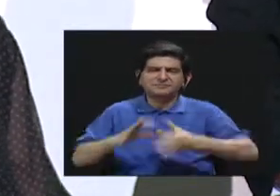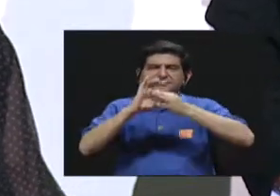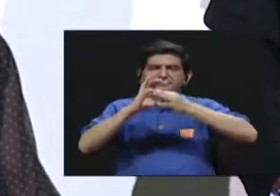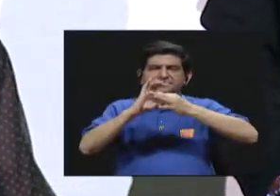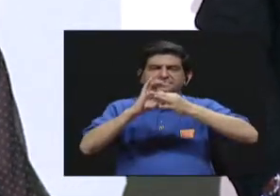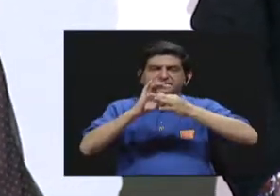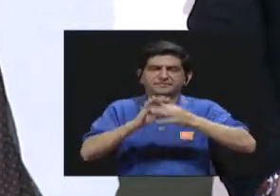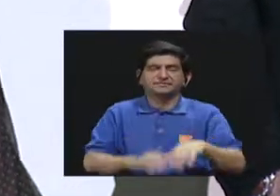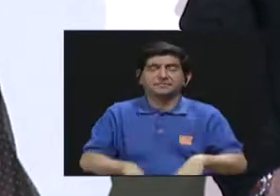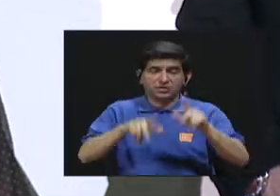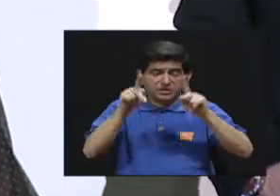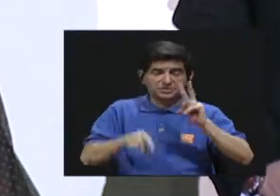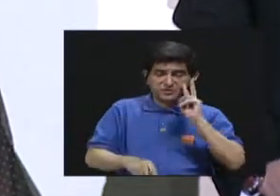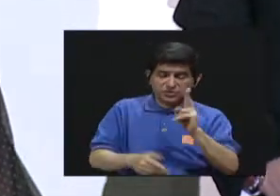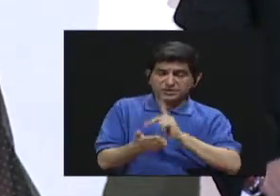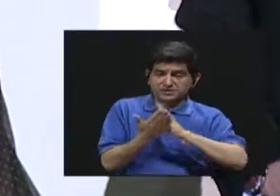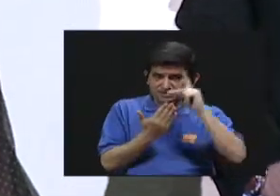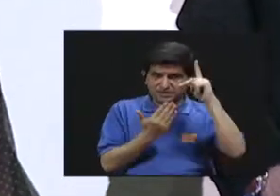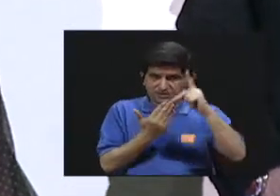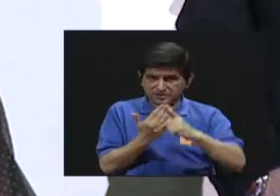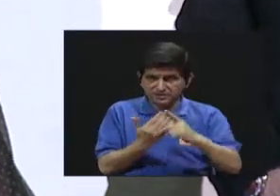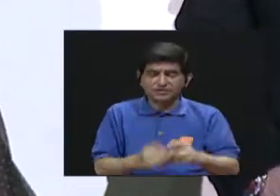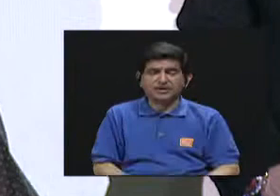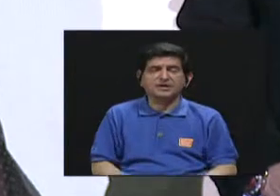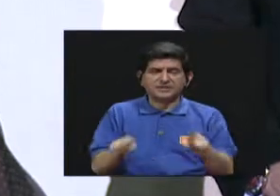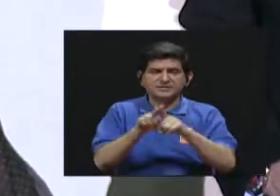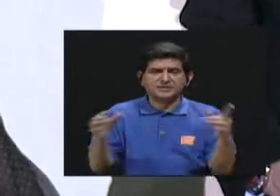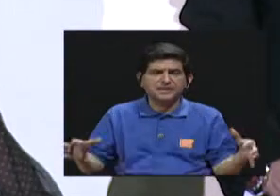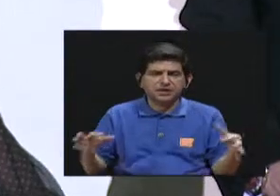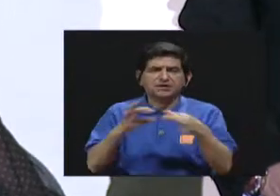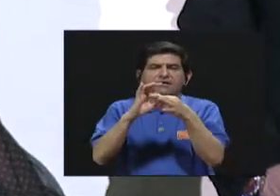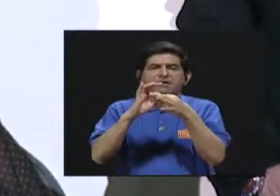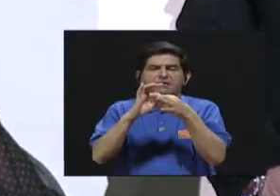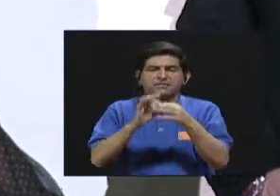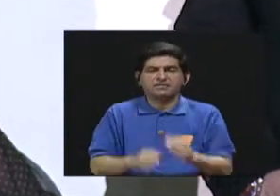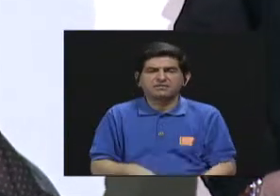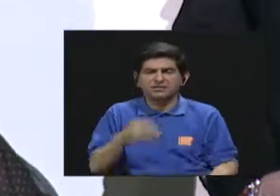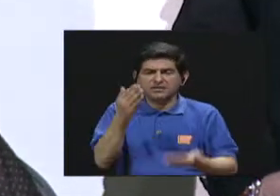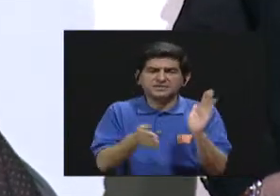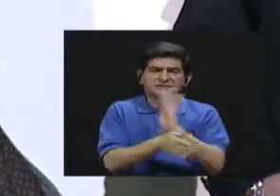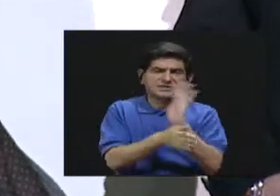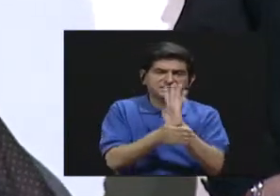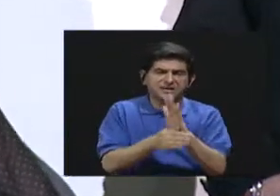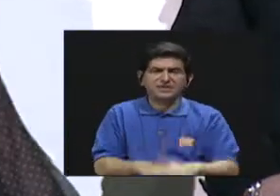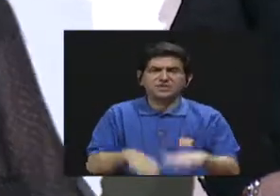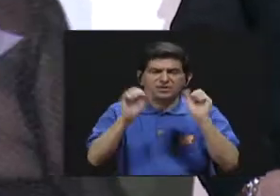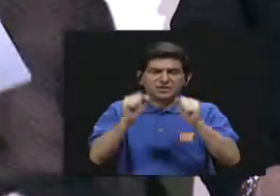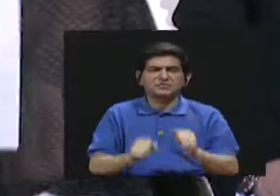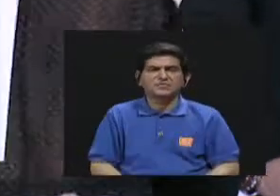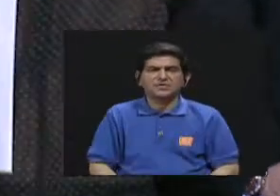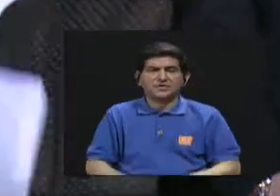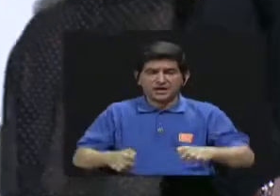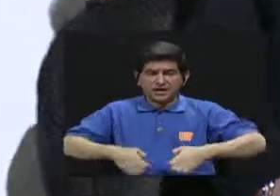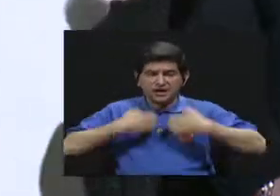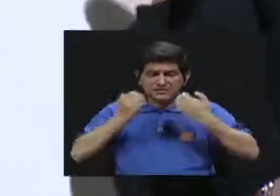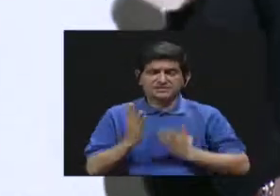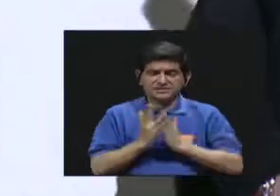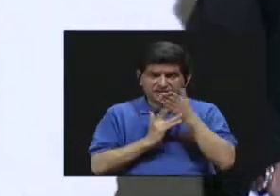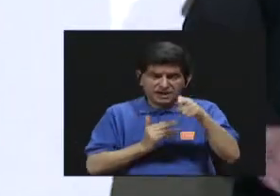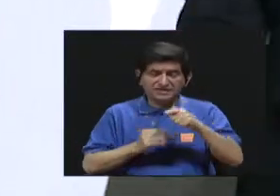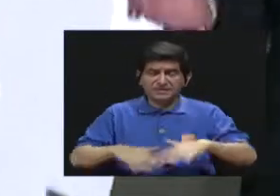con la audiencia, poder conectar y, digamos, que las películas empiecen a existir a través de esto. Está súper